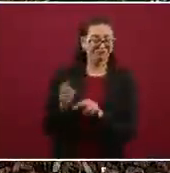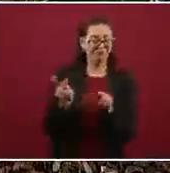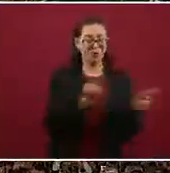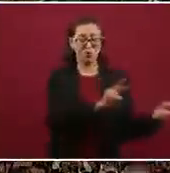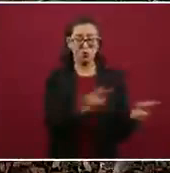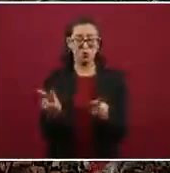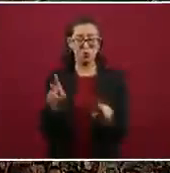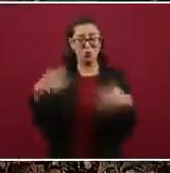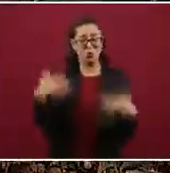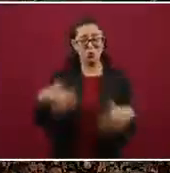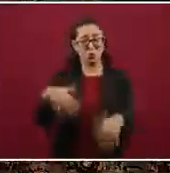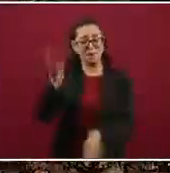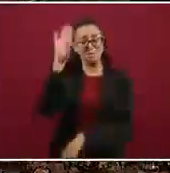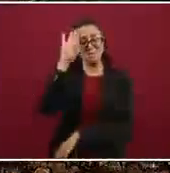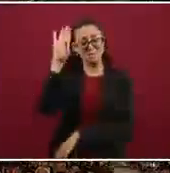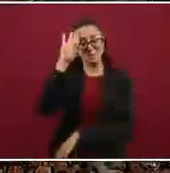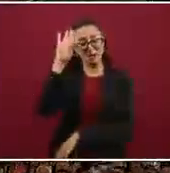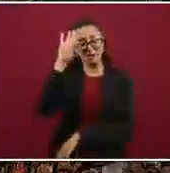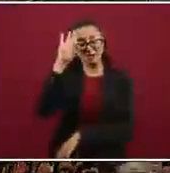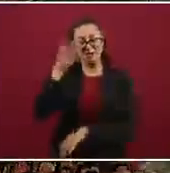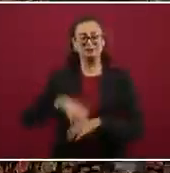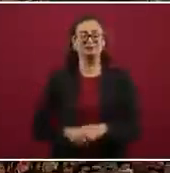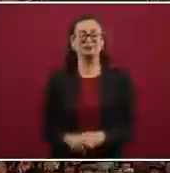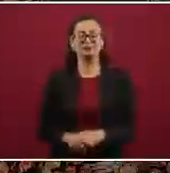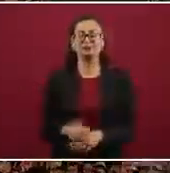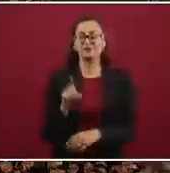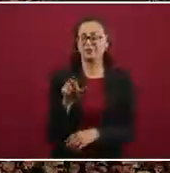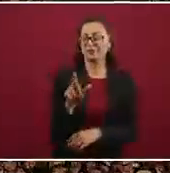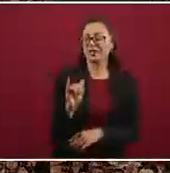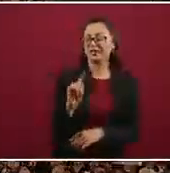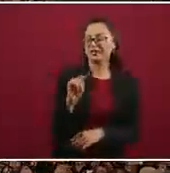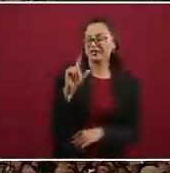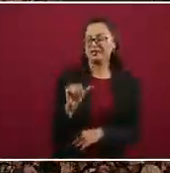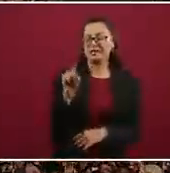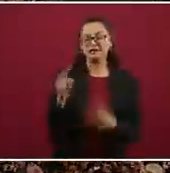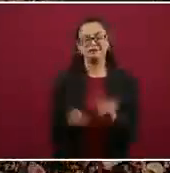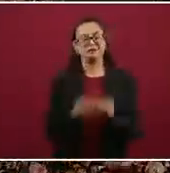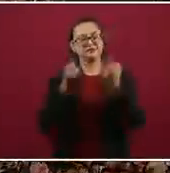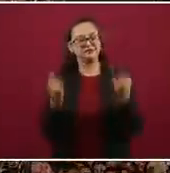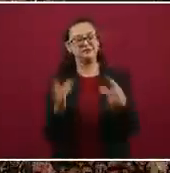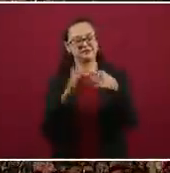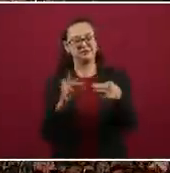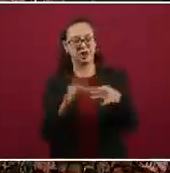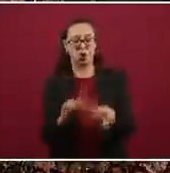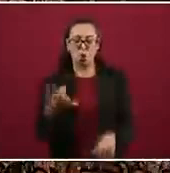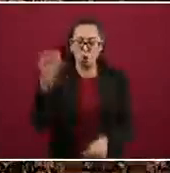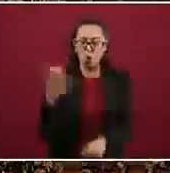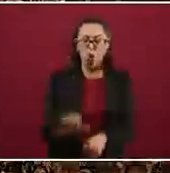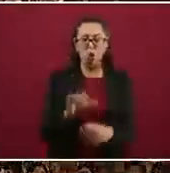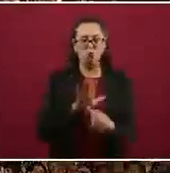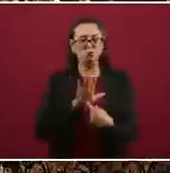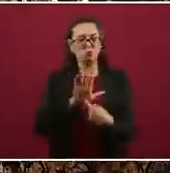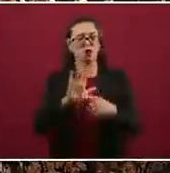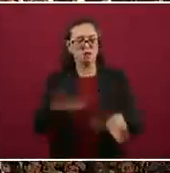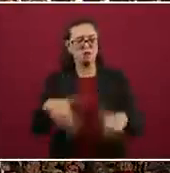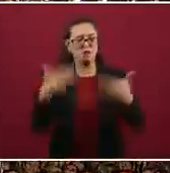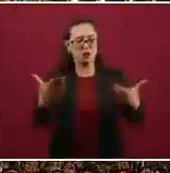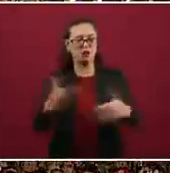Zócalo de la Ciudad de México. Vamos con Rita Abreu para que nos narre lo que se está viviendo en estos momentos.